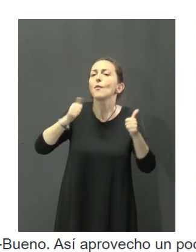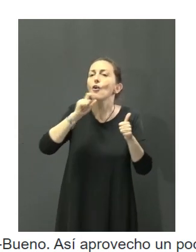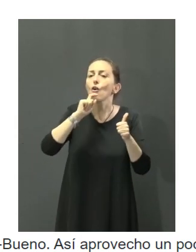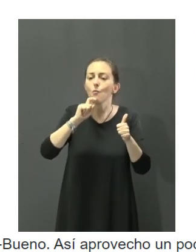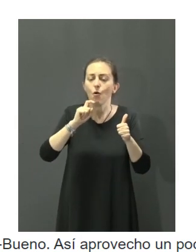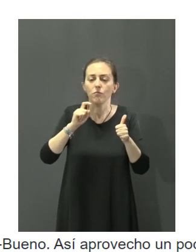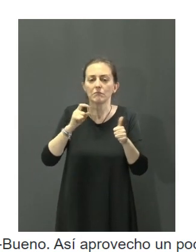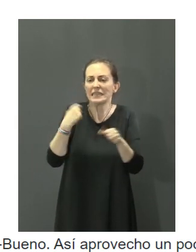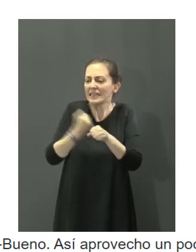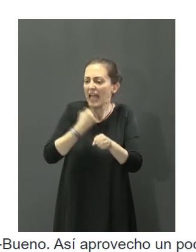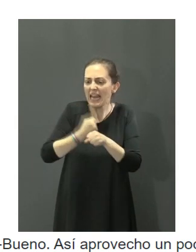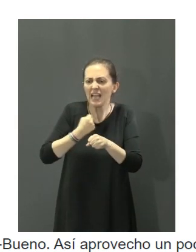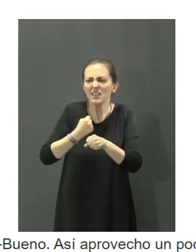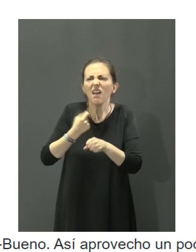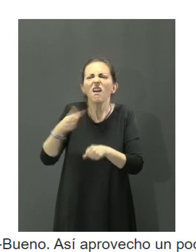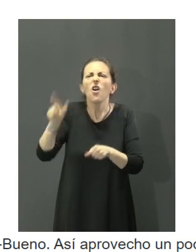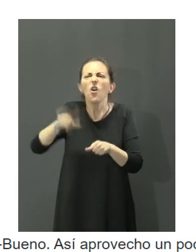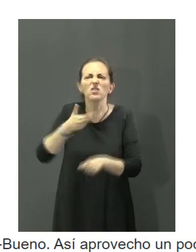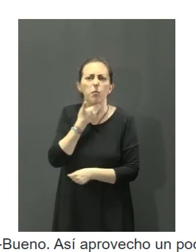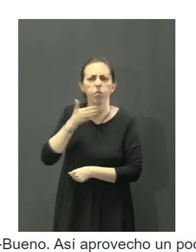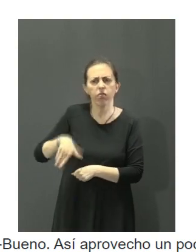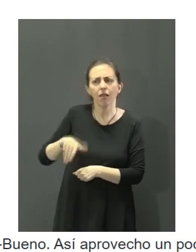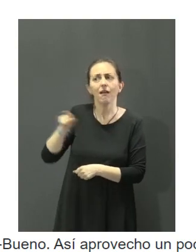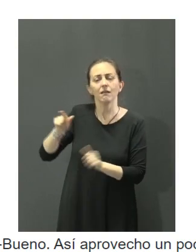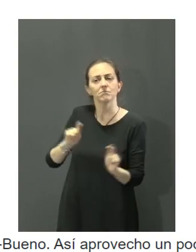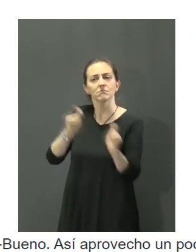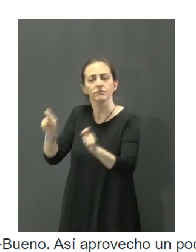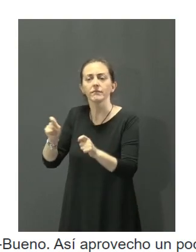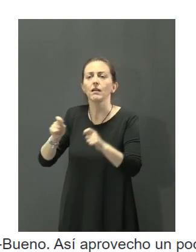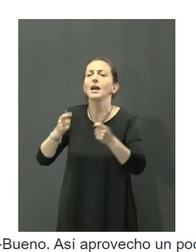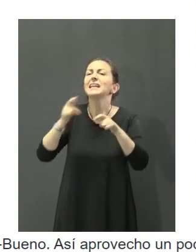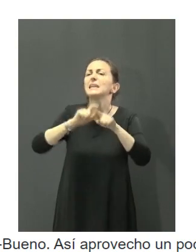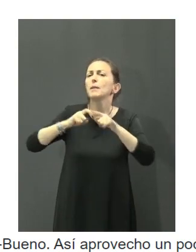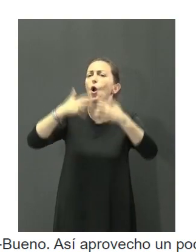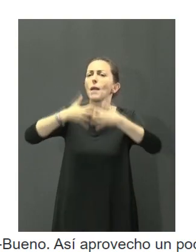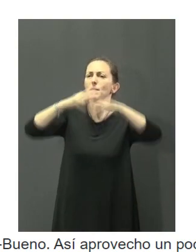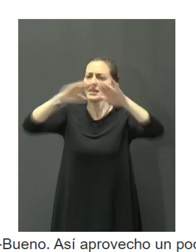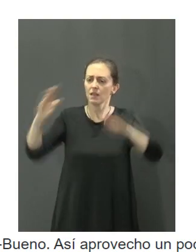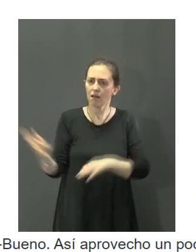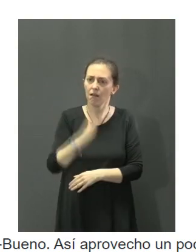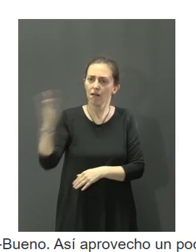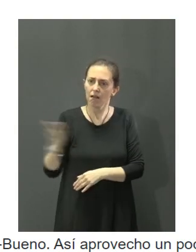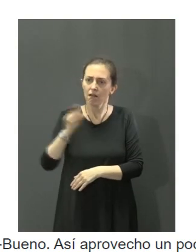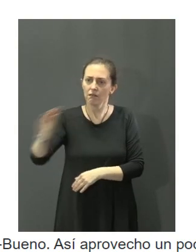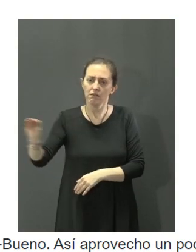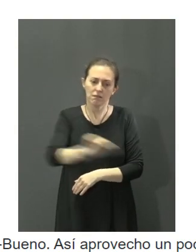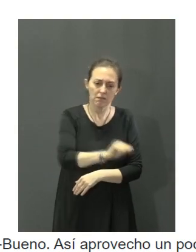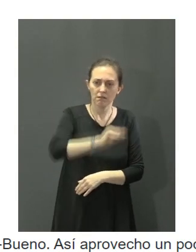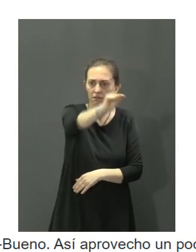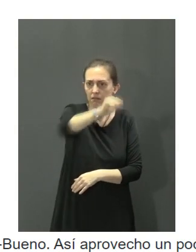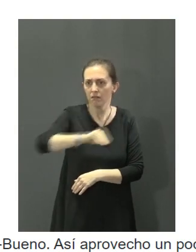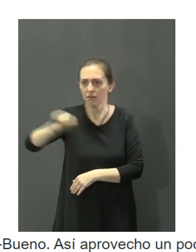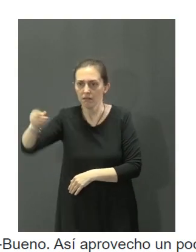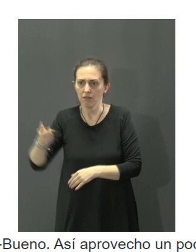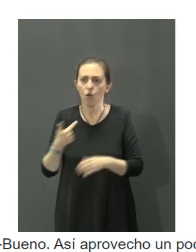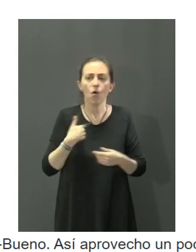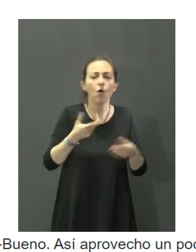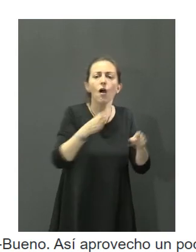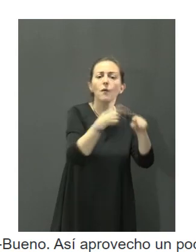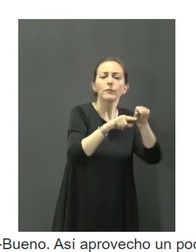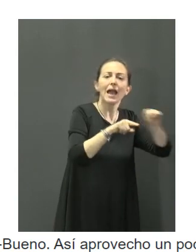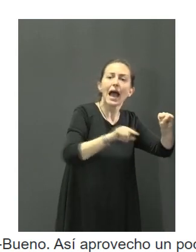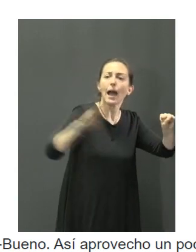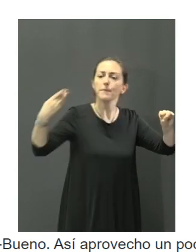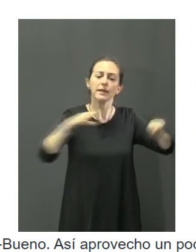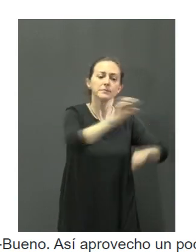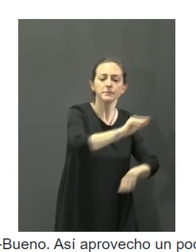hacer las tareas tediosas que queremos, ¿no? Y todo el mundo puede pensar en las cadenas de montaje o en robots que lo que hacen es llevar cosas de un sitio A a un sitio B. Y las